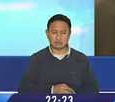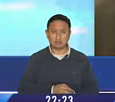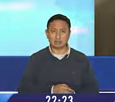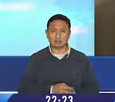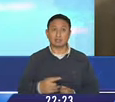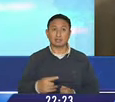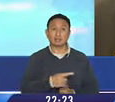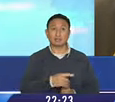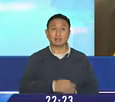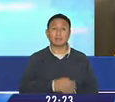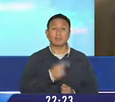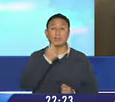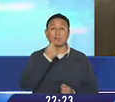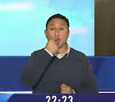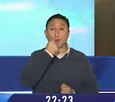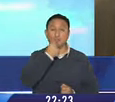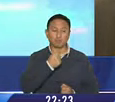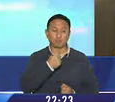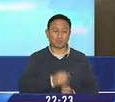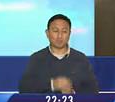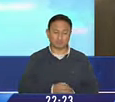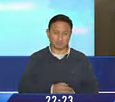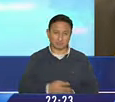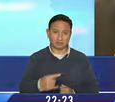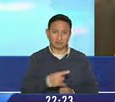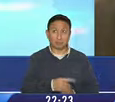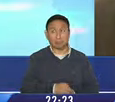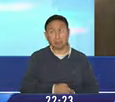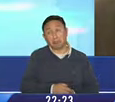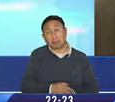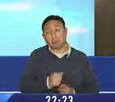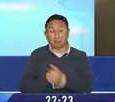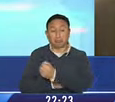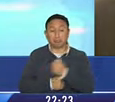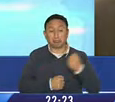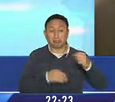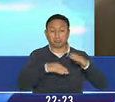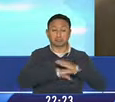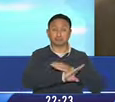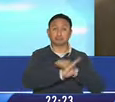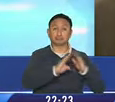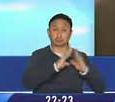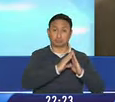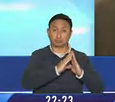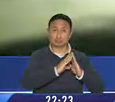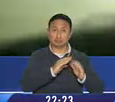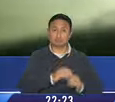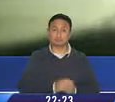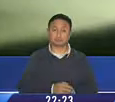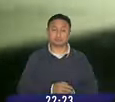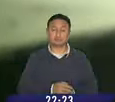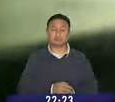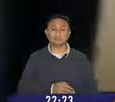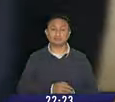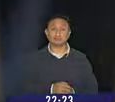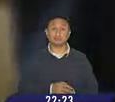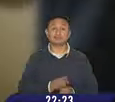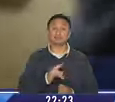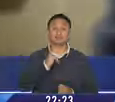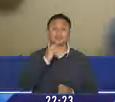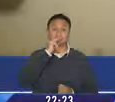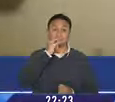les ofrece unos dulces como regalos. Es así que los niños acceden a que esta persona ingrese a su domicilio. La víctima relató los